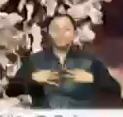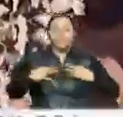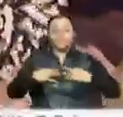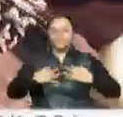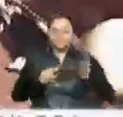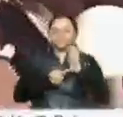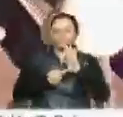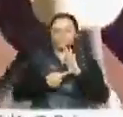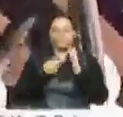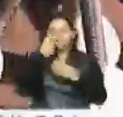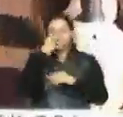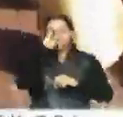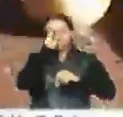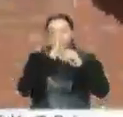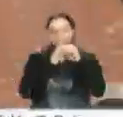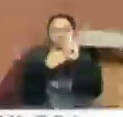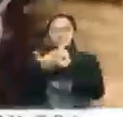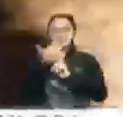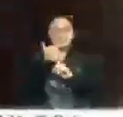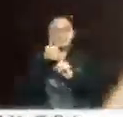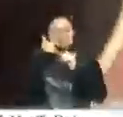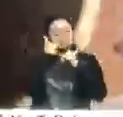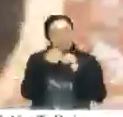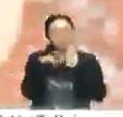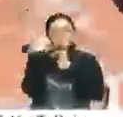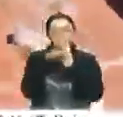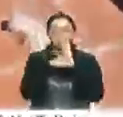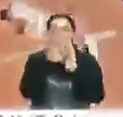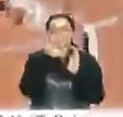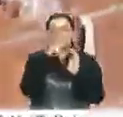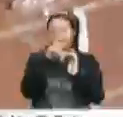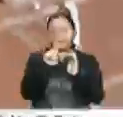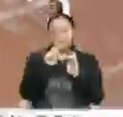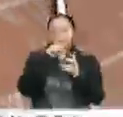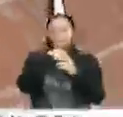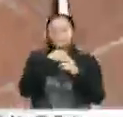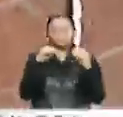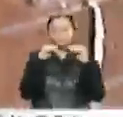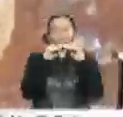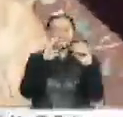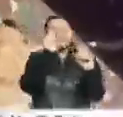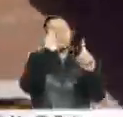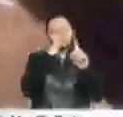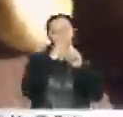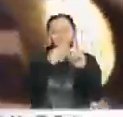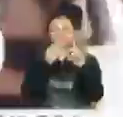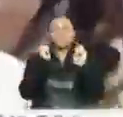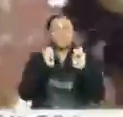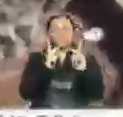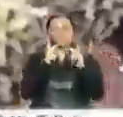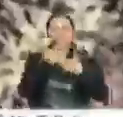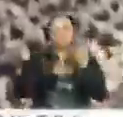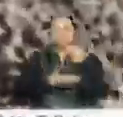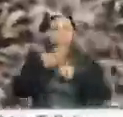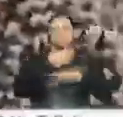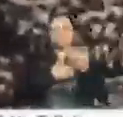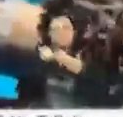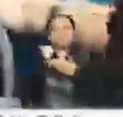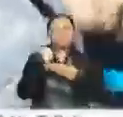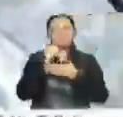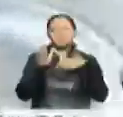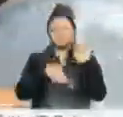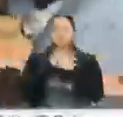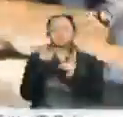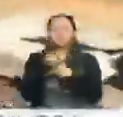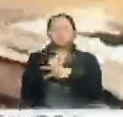el objetivo de conocer las características únicas de la tagua, lo que conllevará a grandes oportunidades comerciales en beneficio de todos los